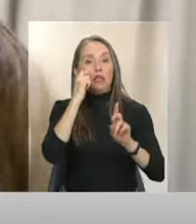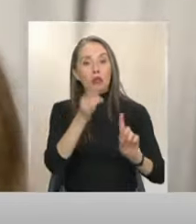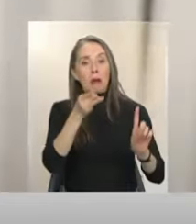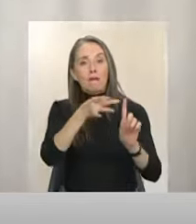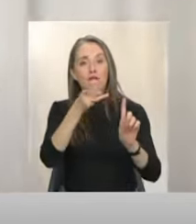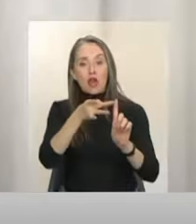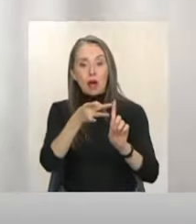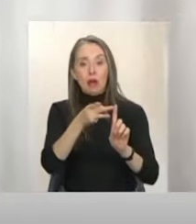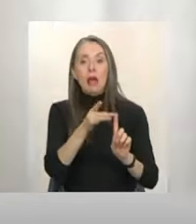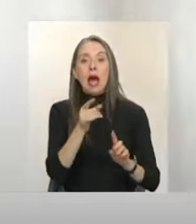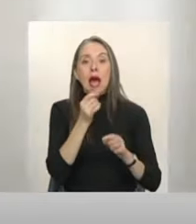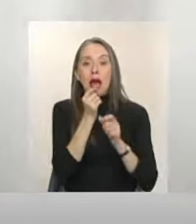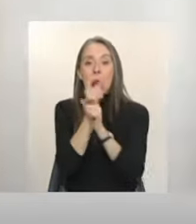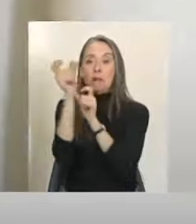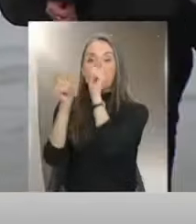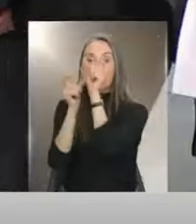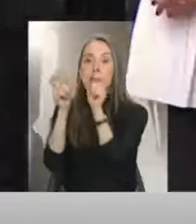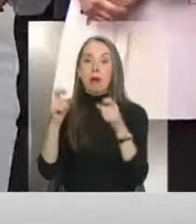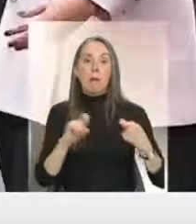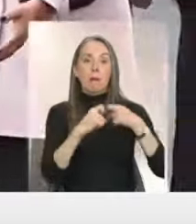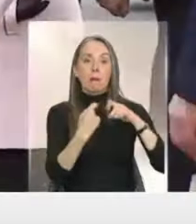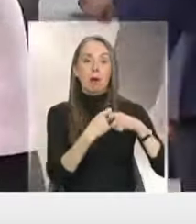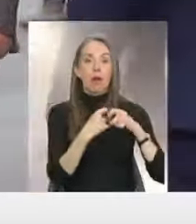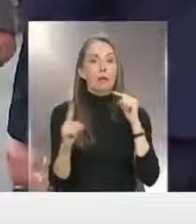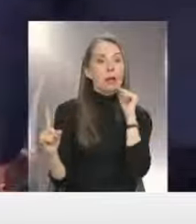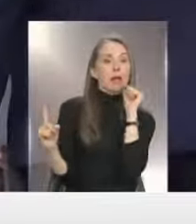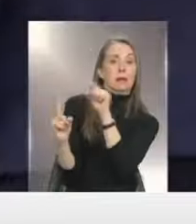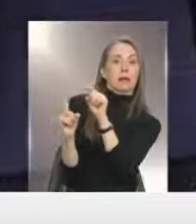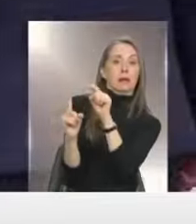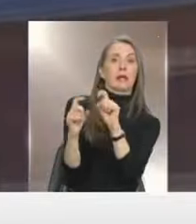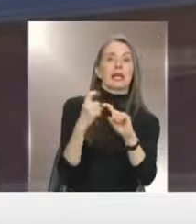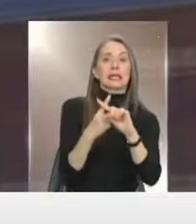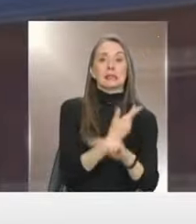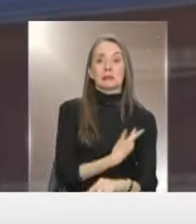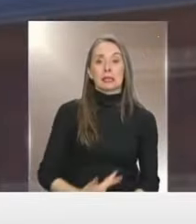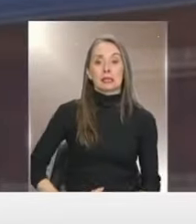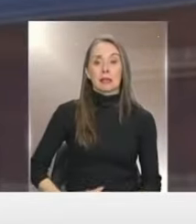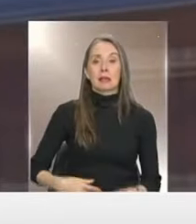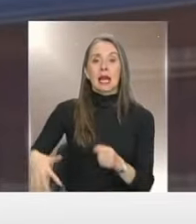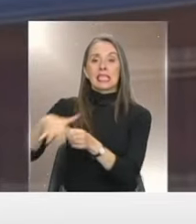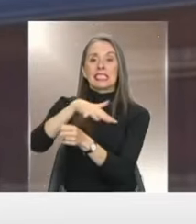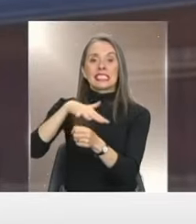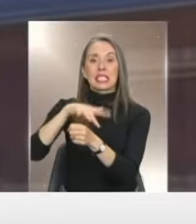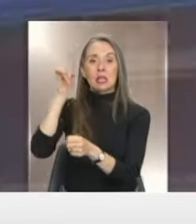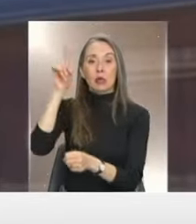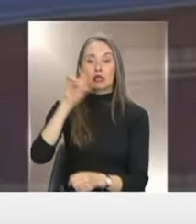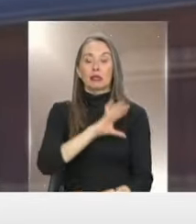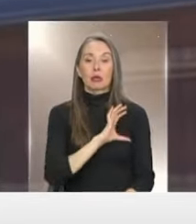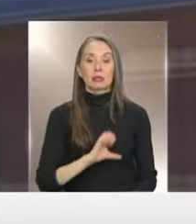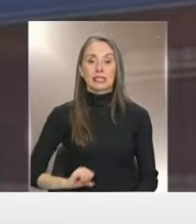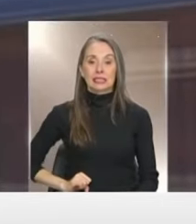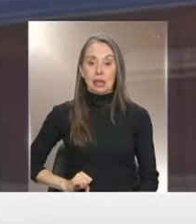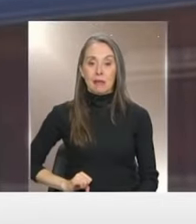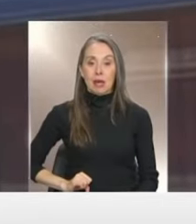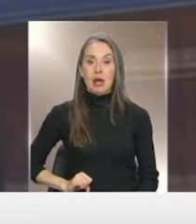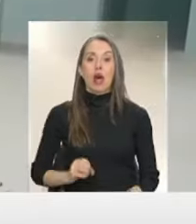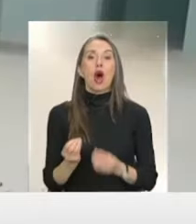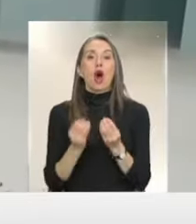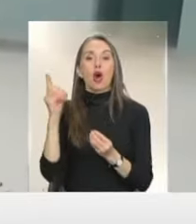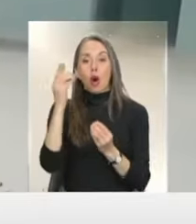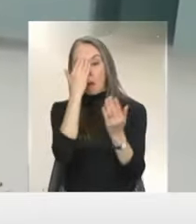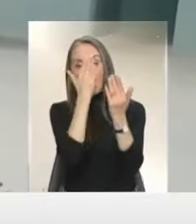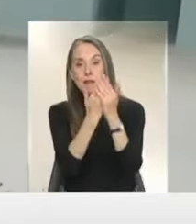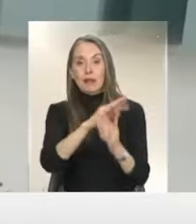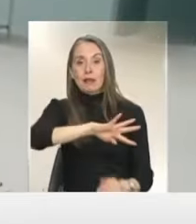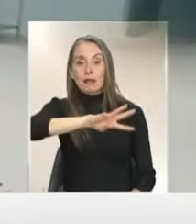adentro. Palabras que desataron la polémica, un dardo directo de la exmandataria a la situación actual en El Salvador y cómo han enfrentado